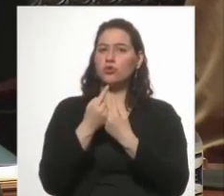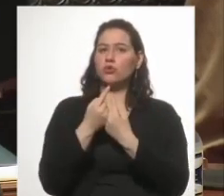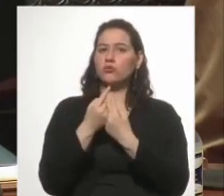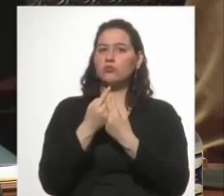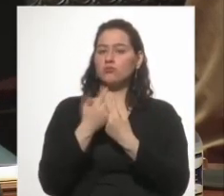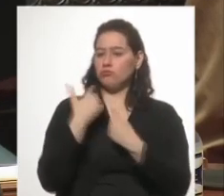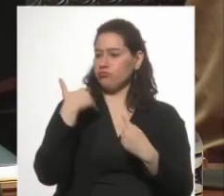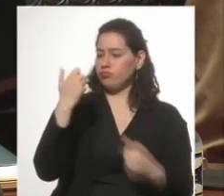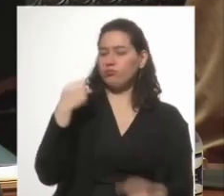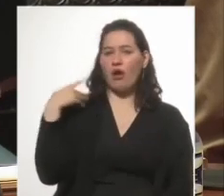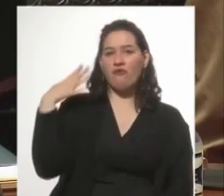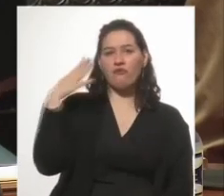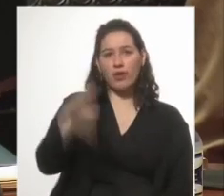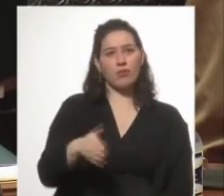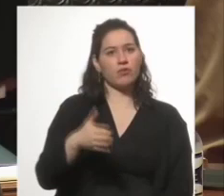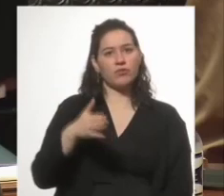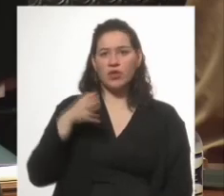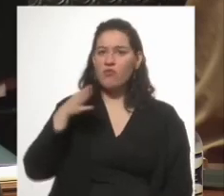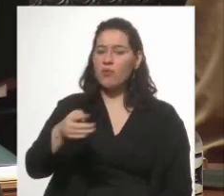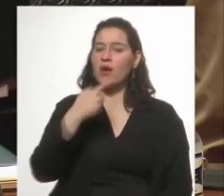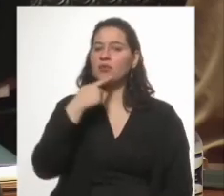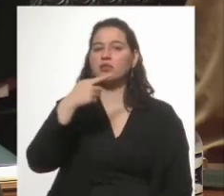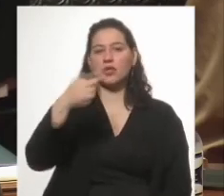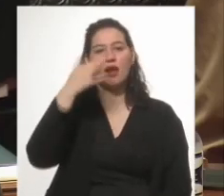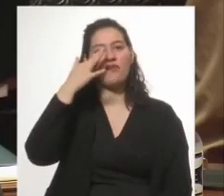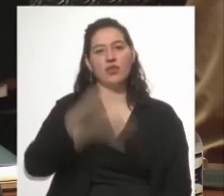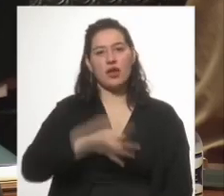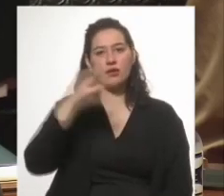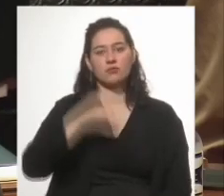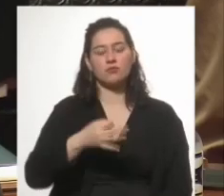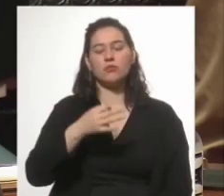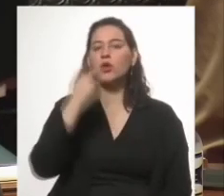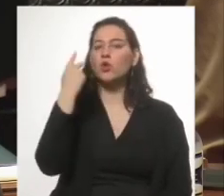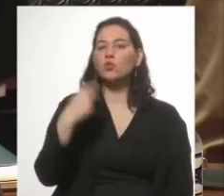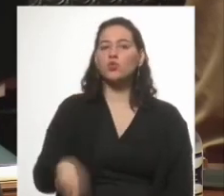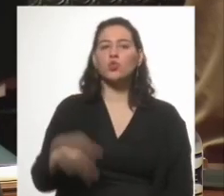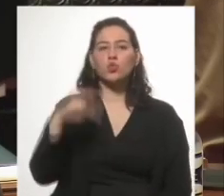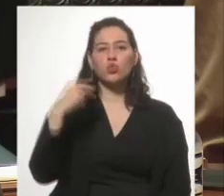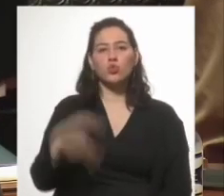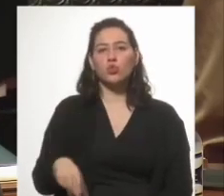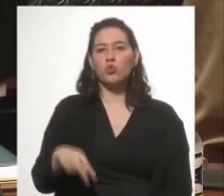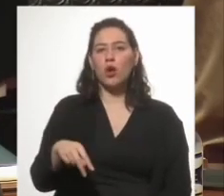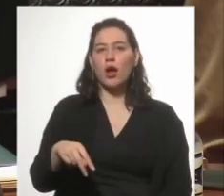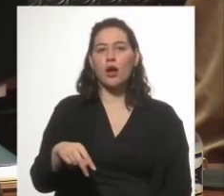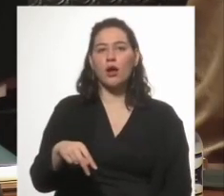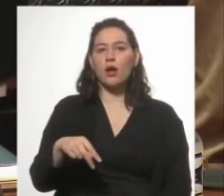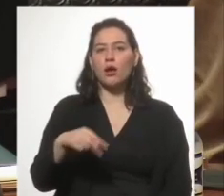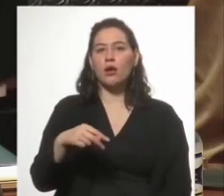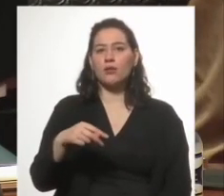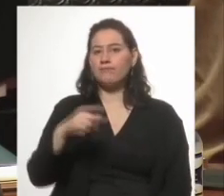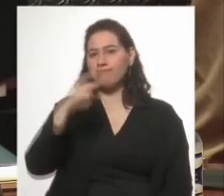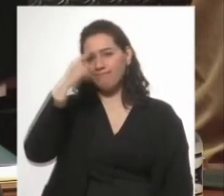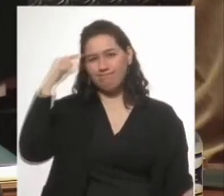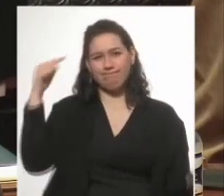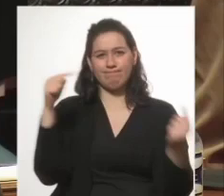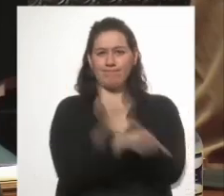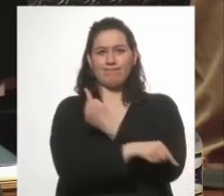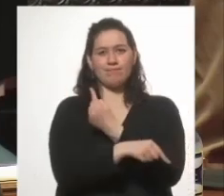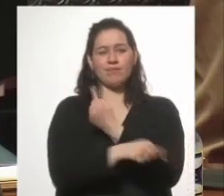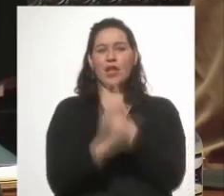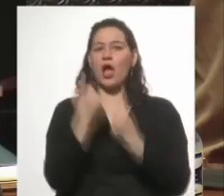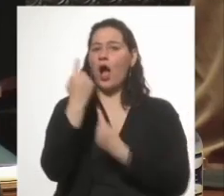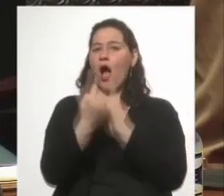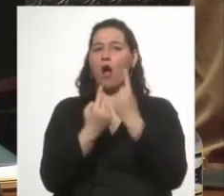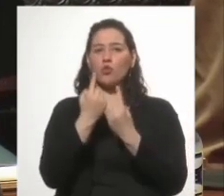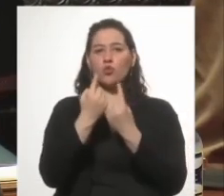hemos concurrido y hemos concurrido con la verdad, sin caer en las incoherencias en las que han caído